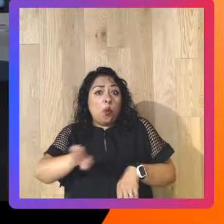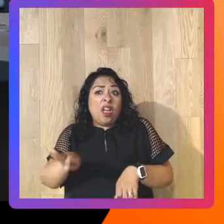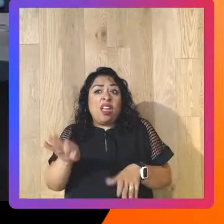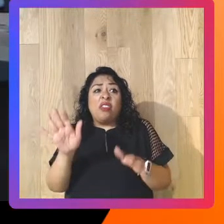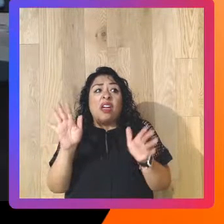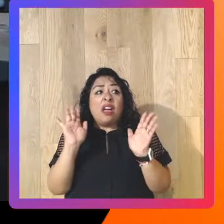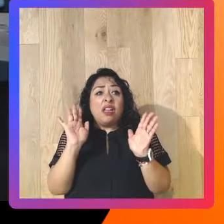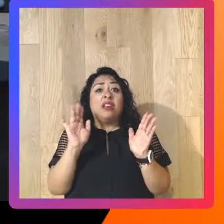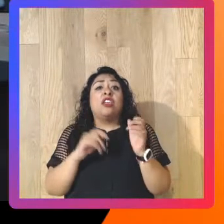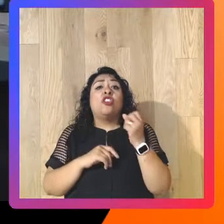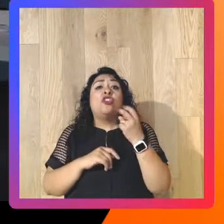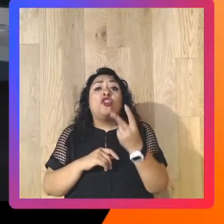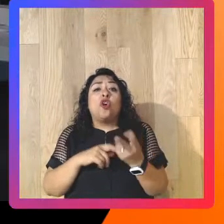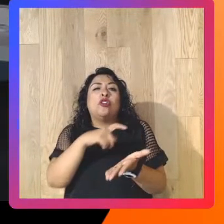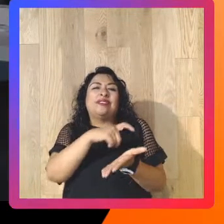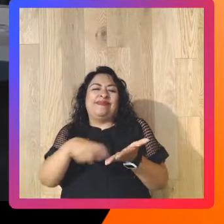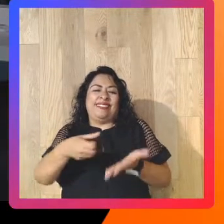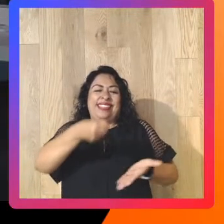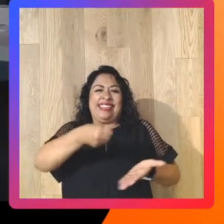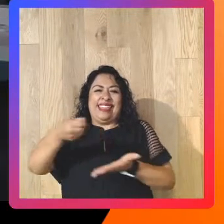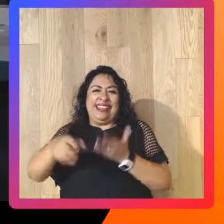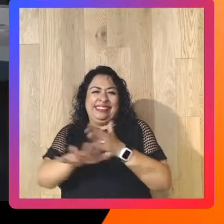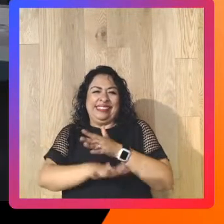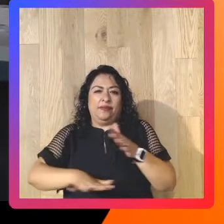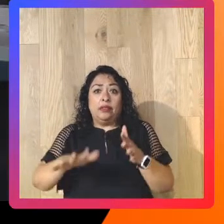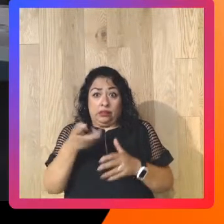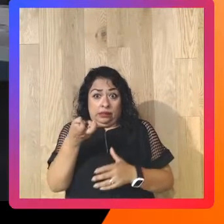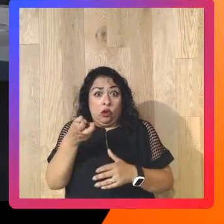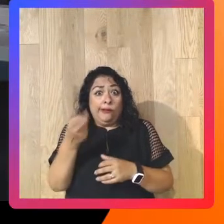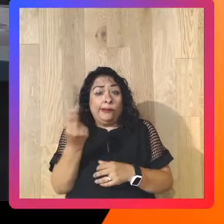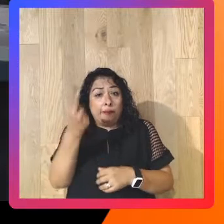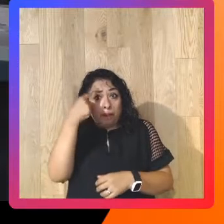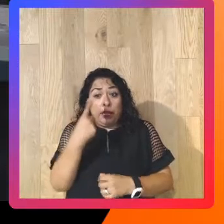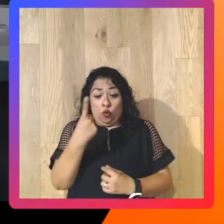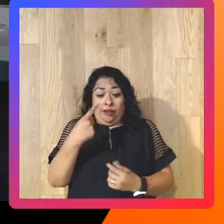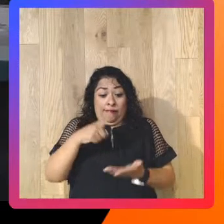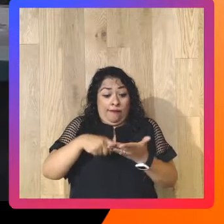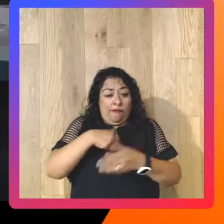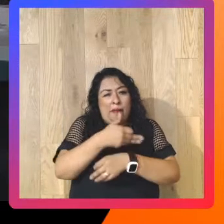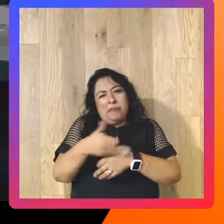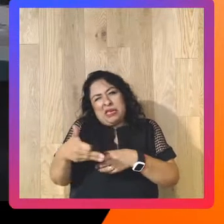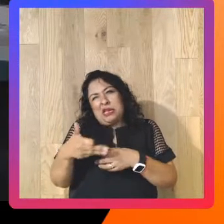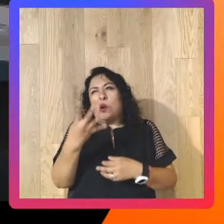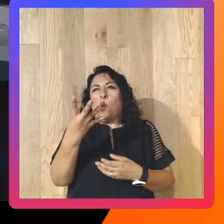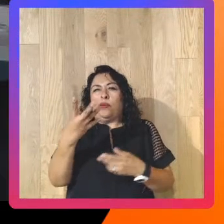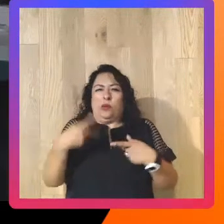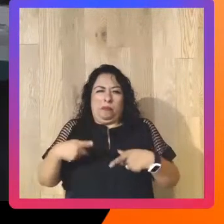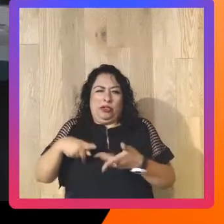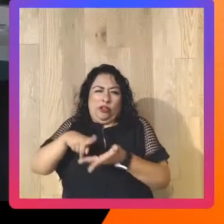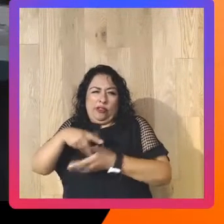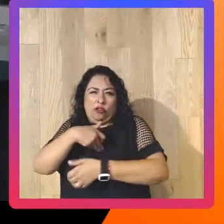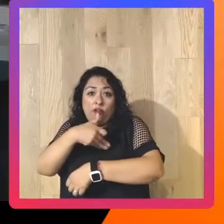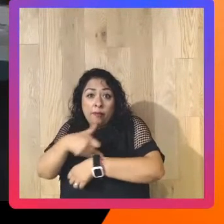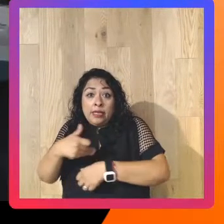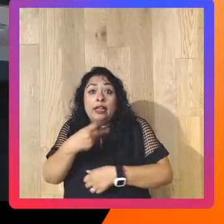adquirir 2 canastas básicas, que es lo necesario para que una familia en promedio de 4 personas